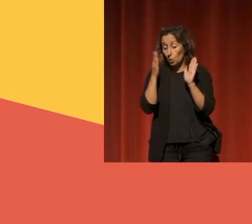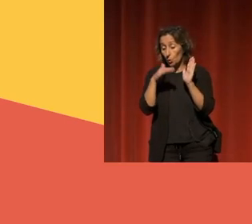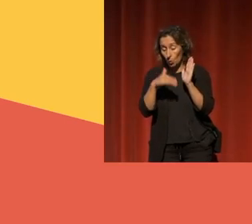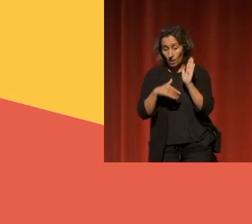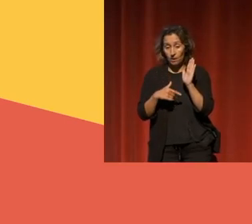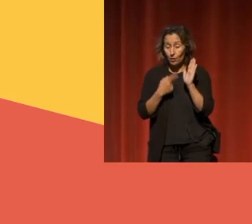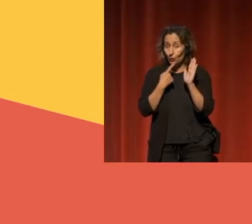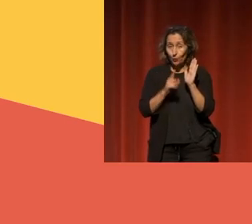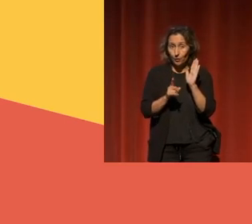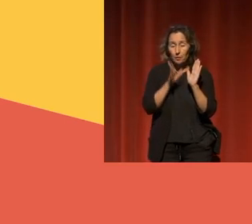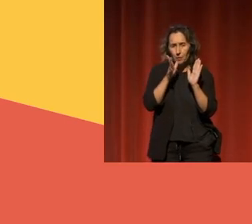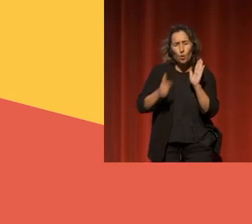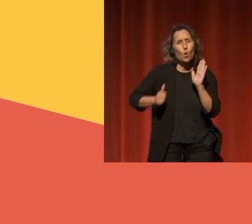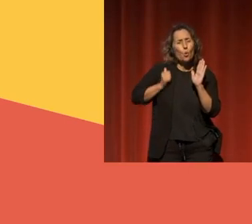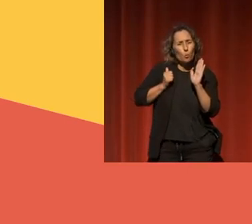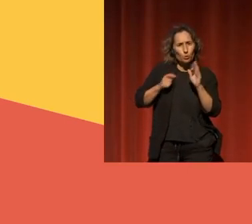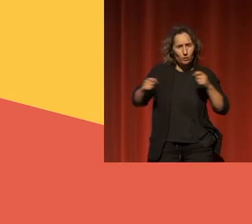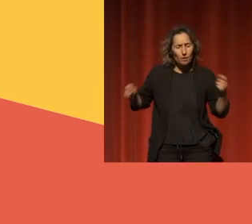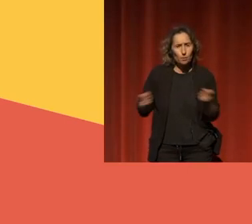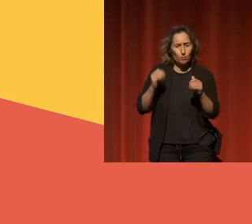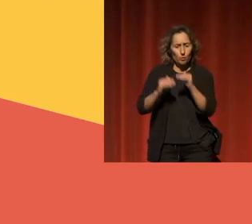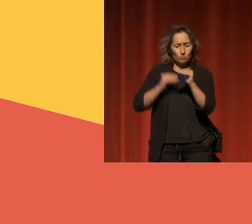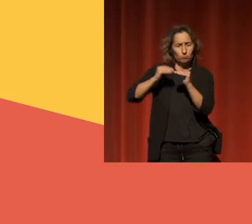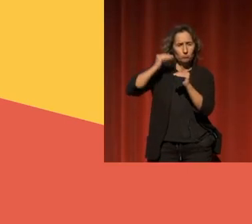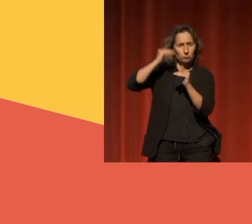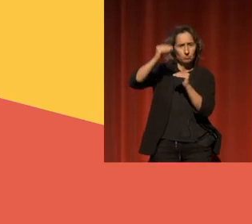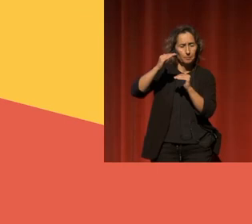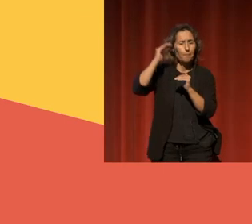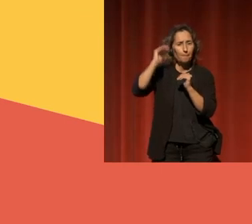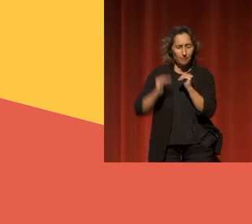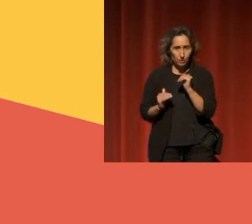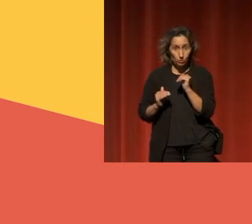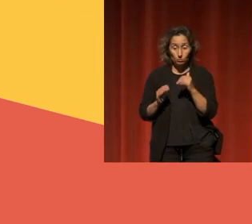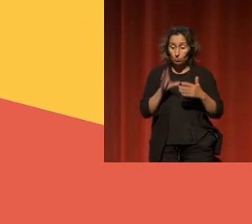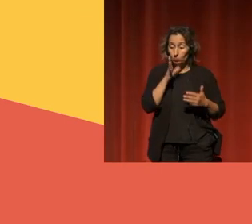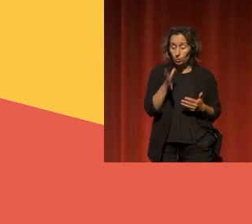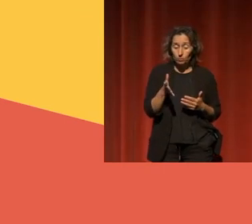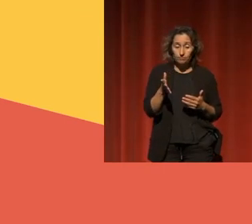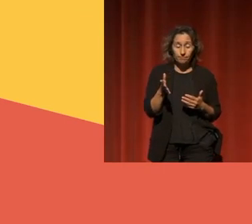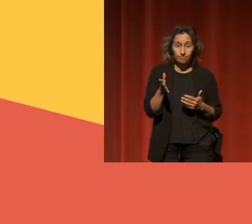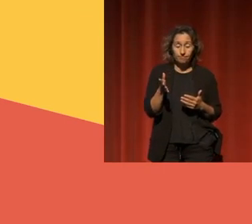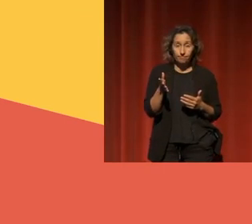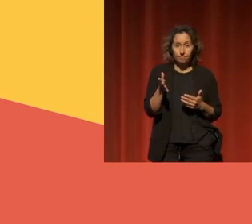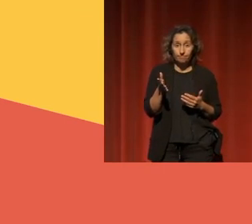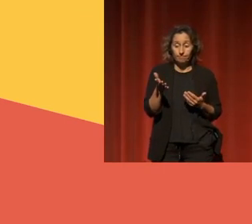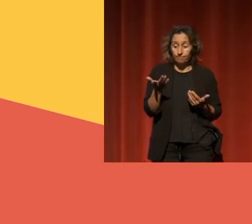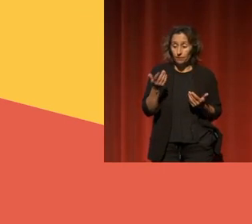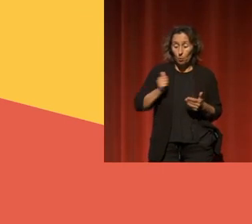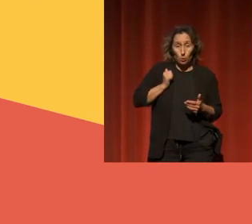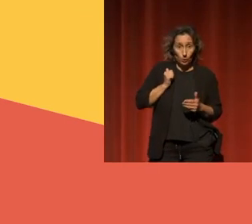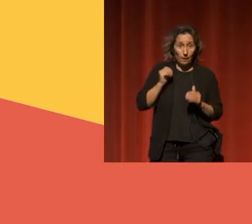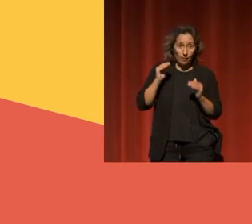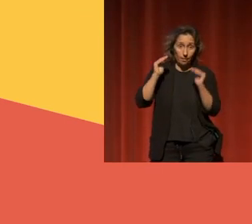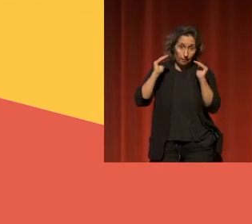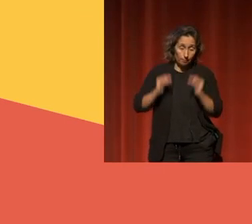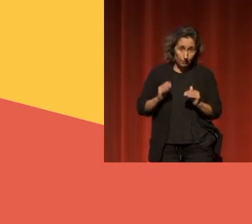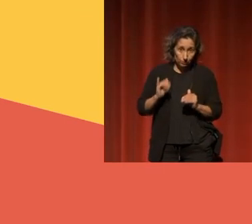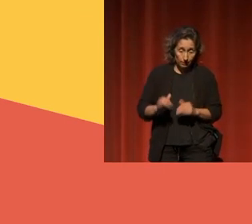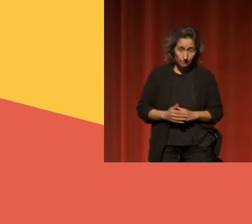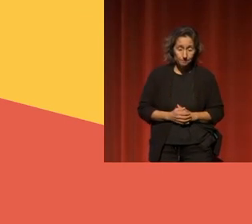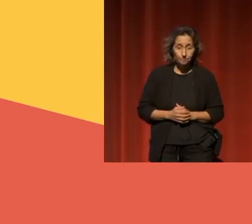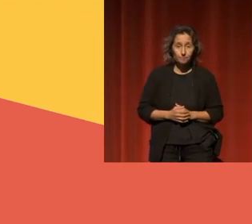también menos oportunidades de promoción porque tenemos menos eh menos oportunidades evidentemente